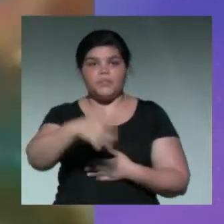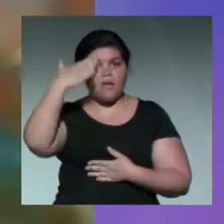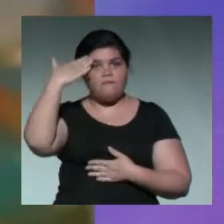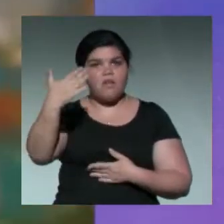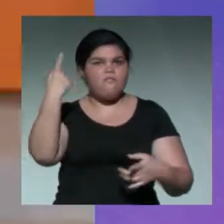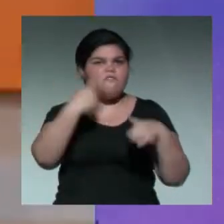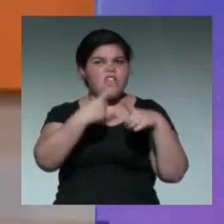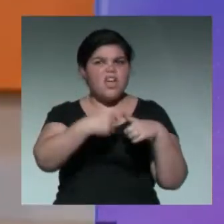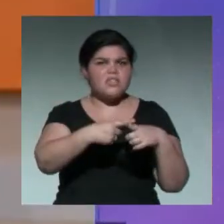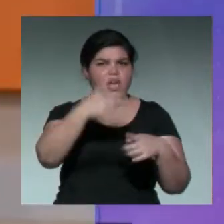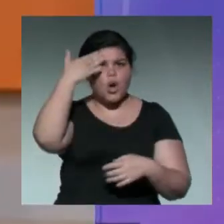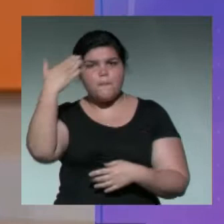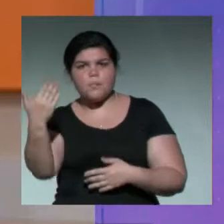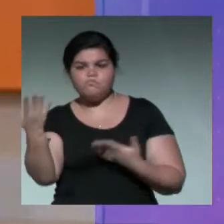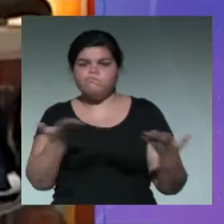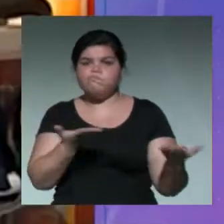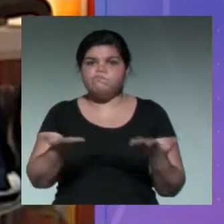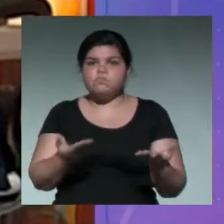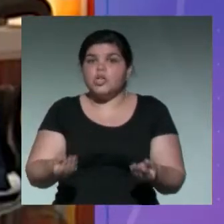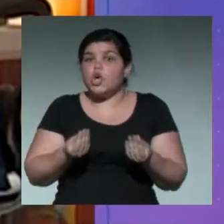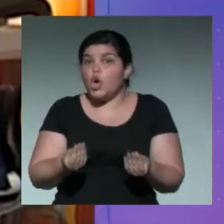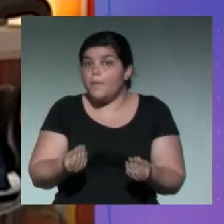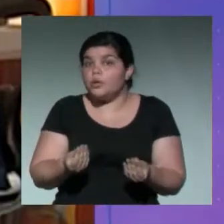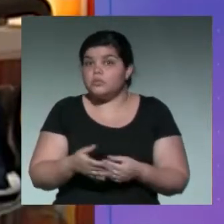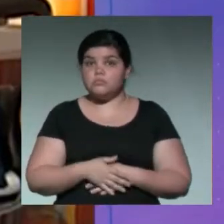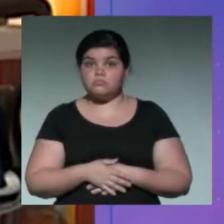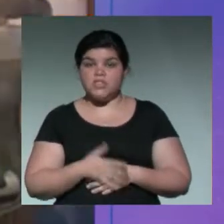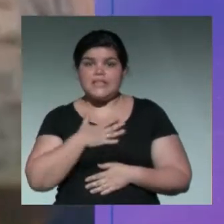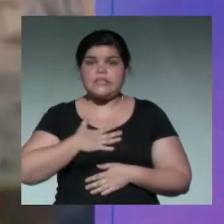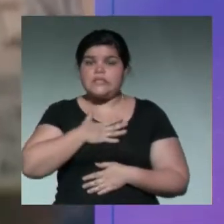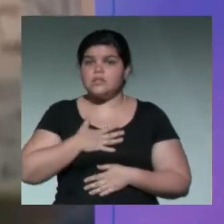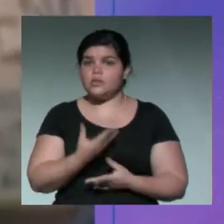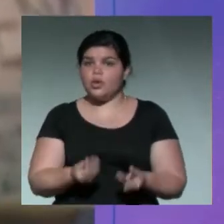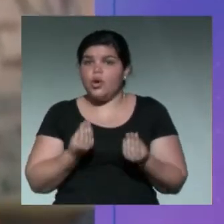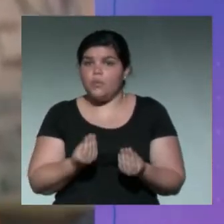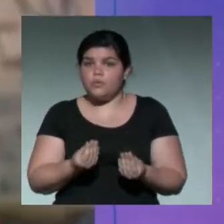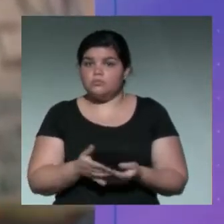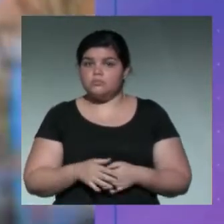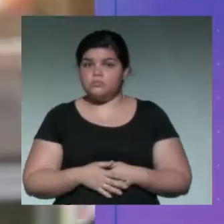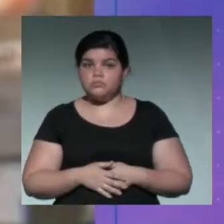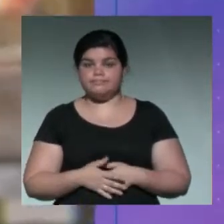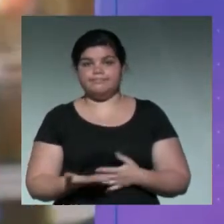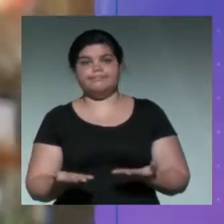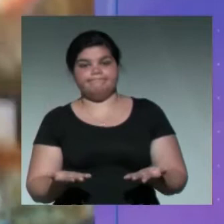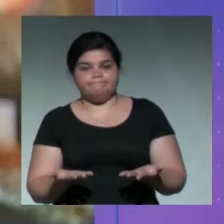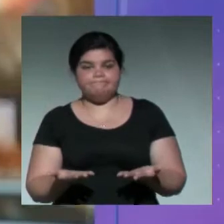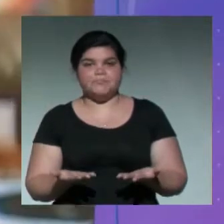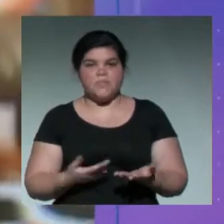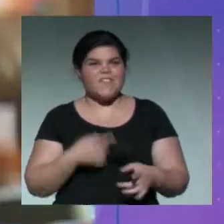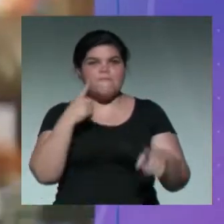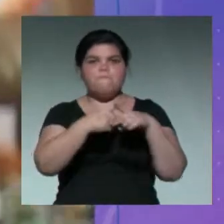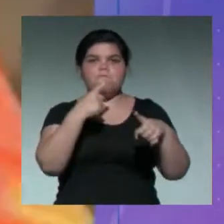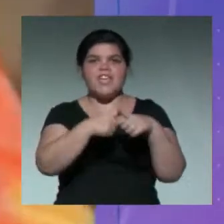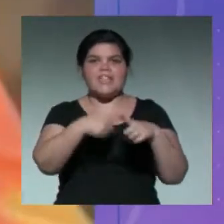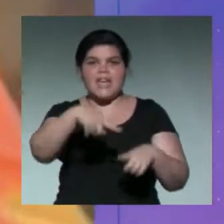¿cómo describimos el día de mañana o cómo hay que sentirlo en todo caso? Bien, bueno, vos sabés que Fiesta Nacional